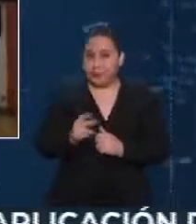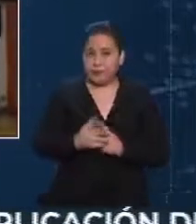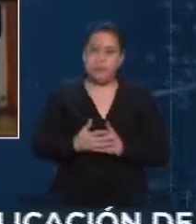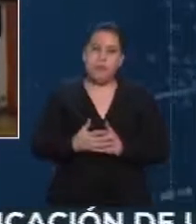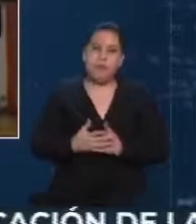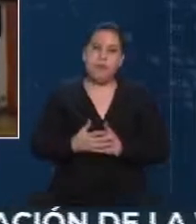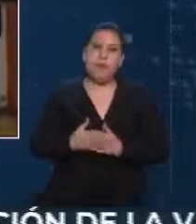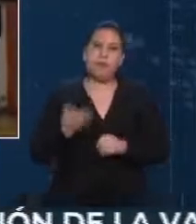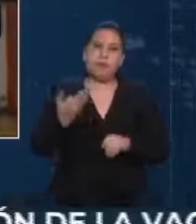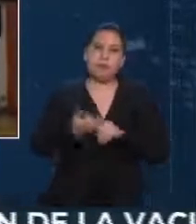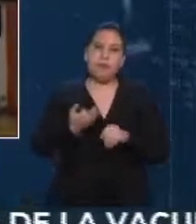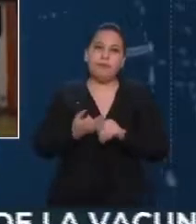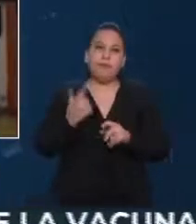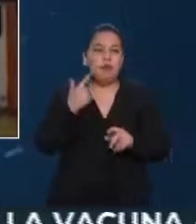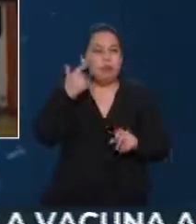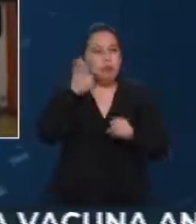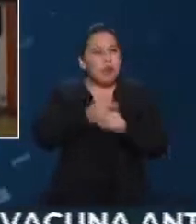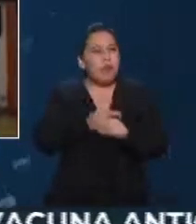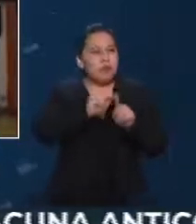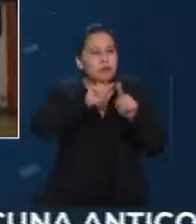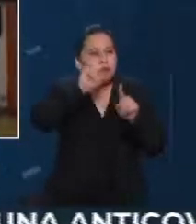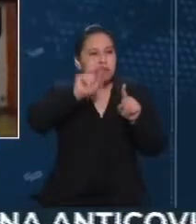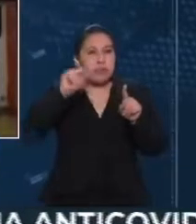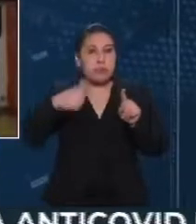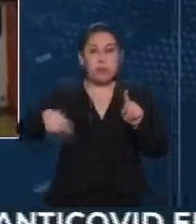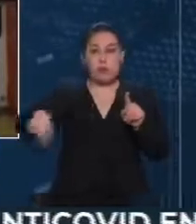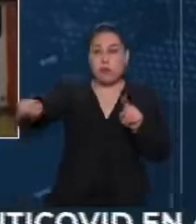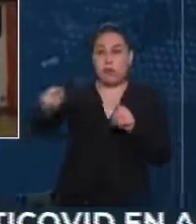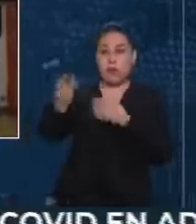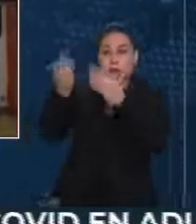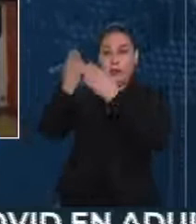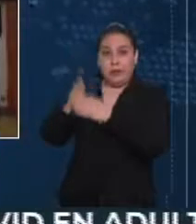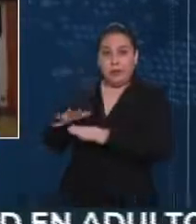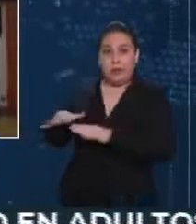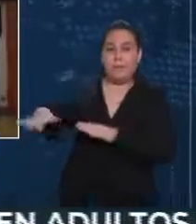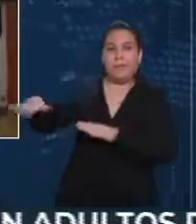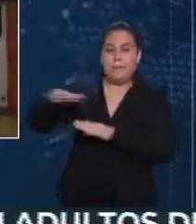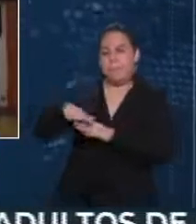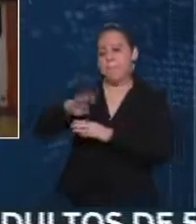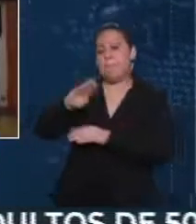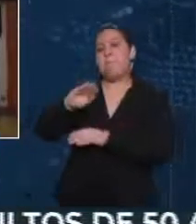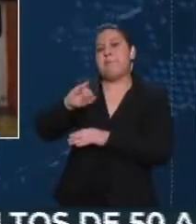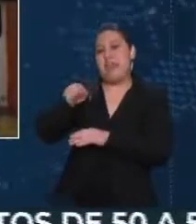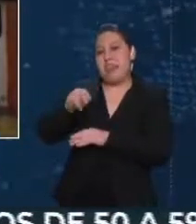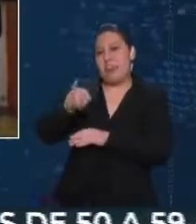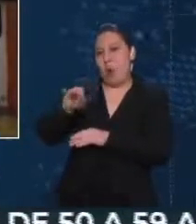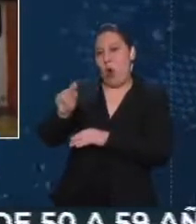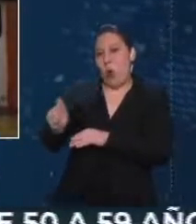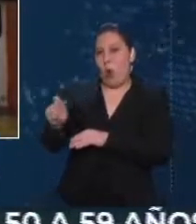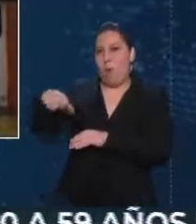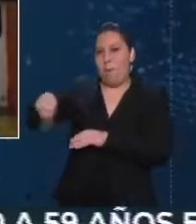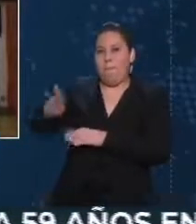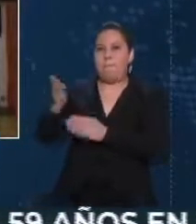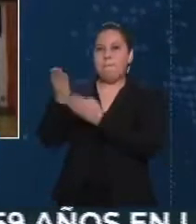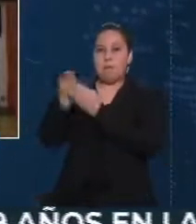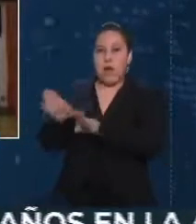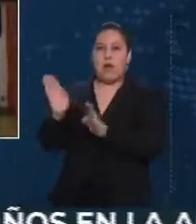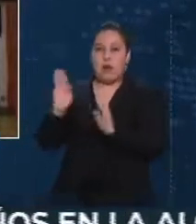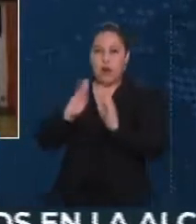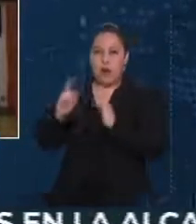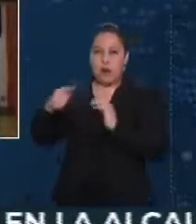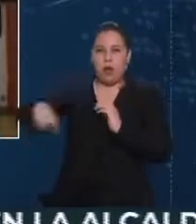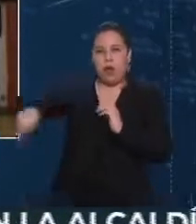Este componente es el que más le interesa a un banco central, en este caso al Banxico. Y tan es así que si ustedes revisan